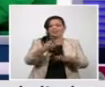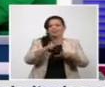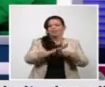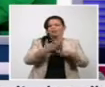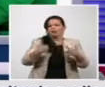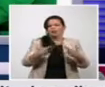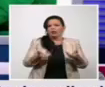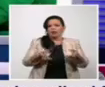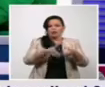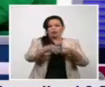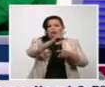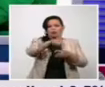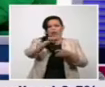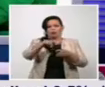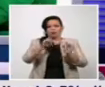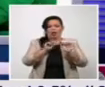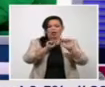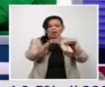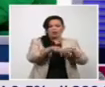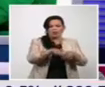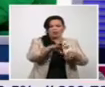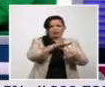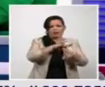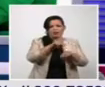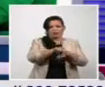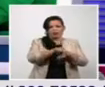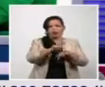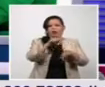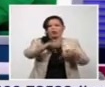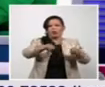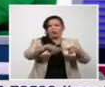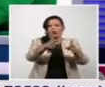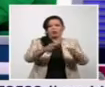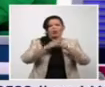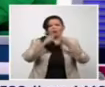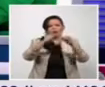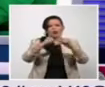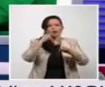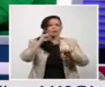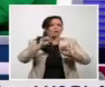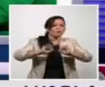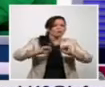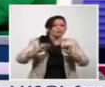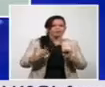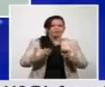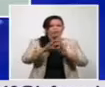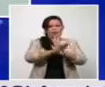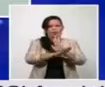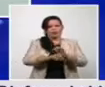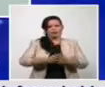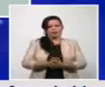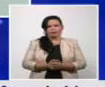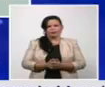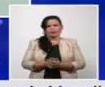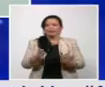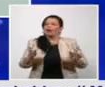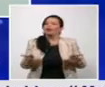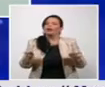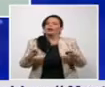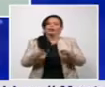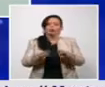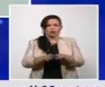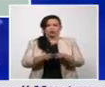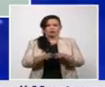mucho más rigor. En resumen, la tasa de incidencia de casos confirmados